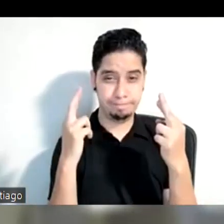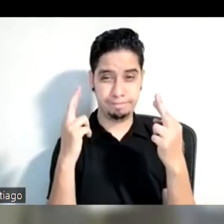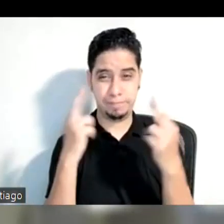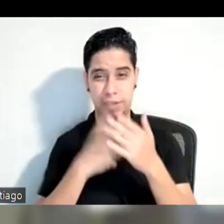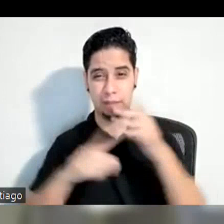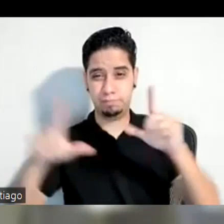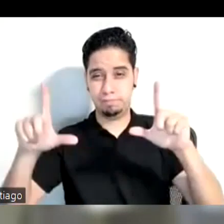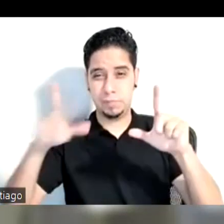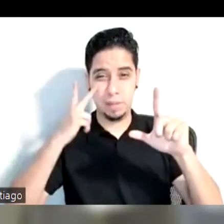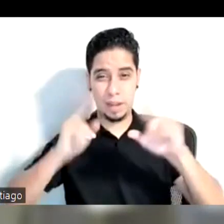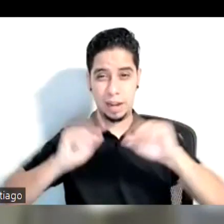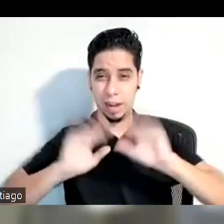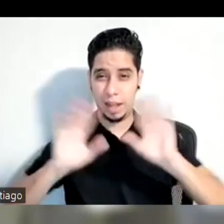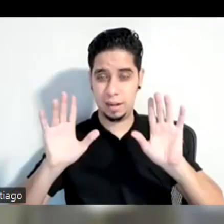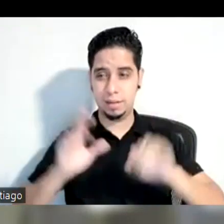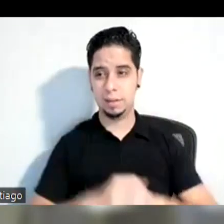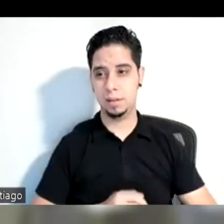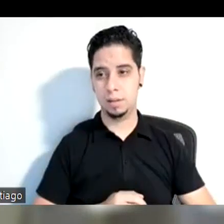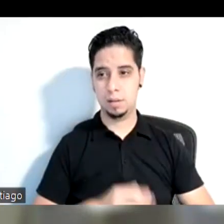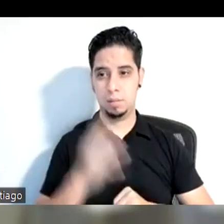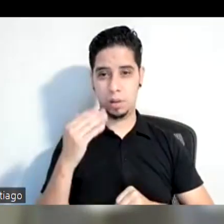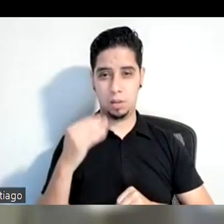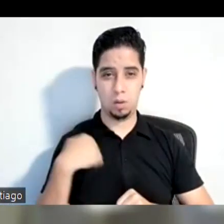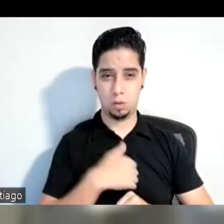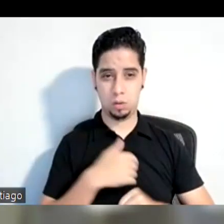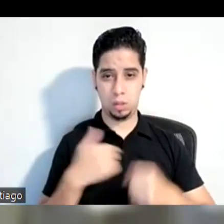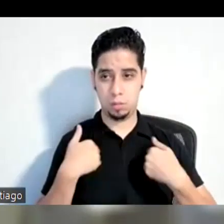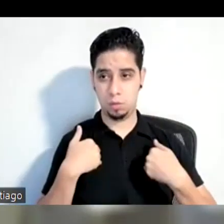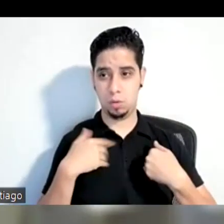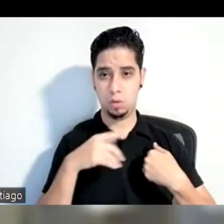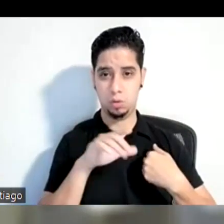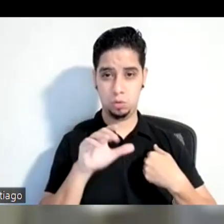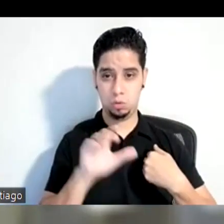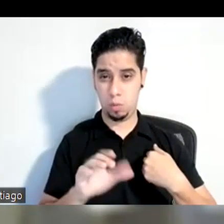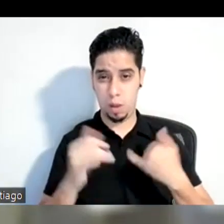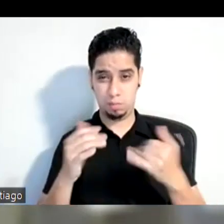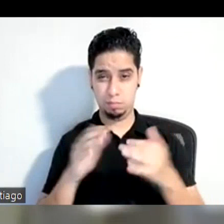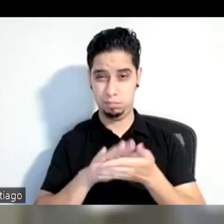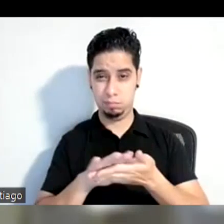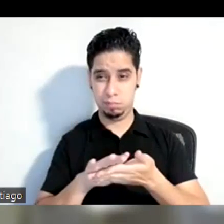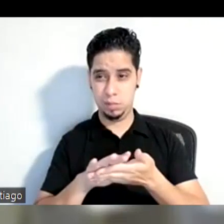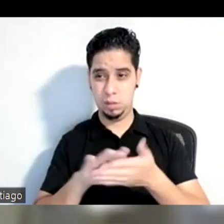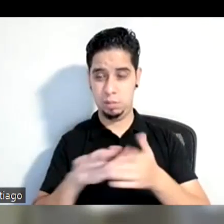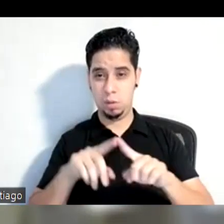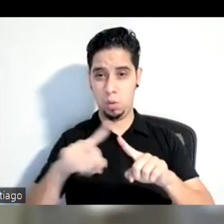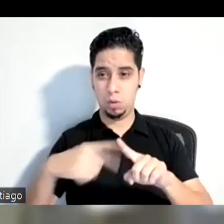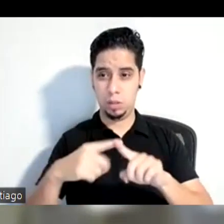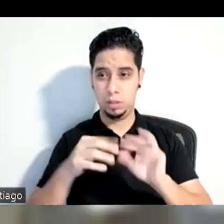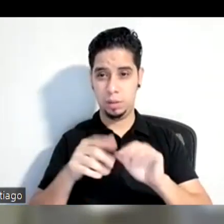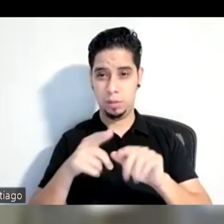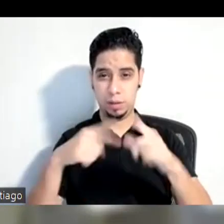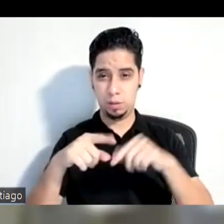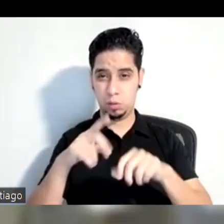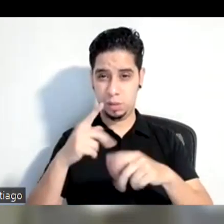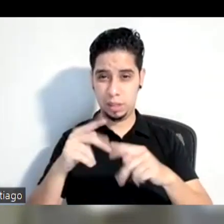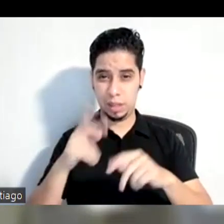viera bastante clarita. Porque esto que tenemos aquí, que estamos viendo en Zoom, es una chulería. Pero cuando tú eres intérprete y tú estás tratando de ver a la persona